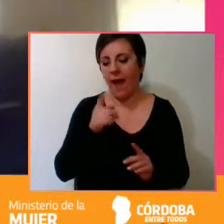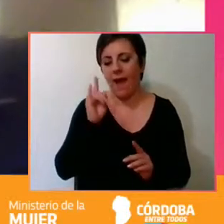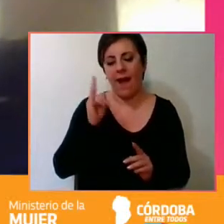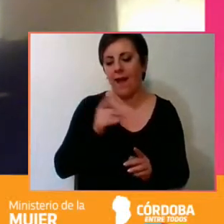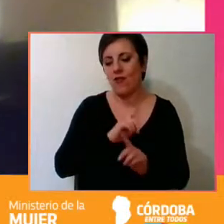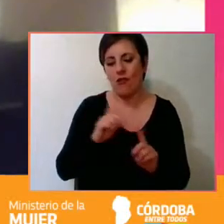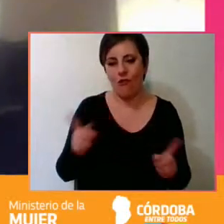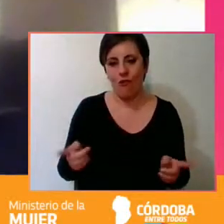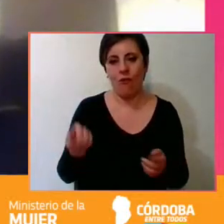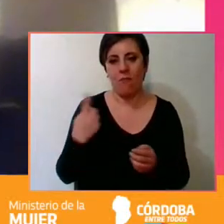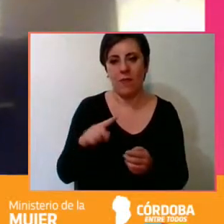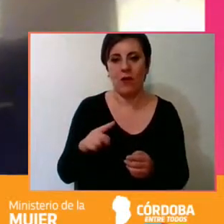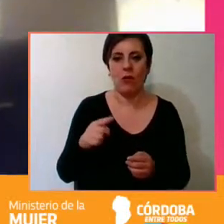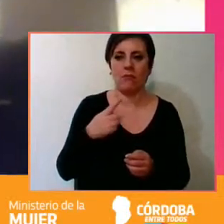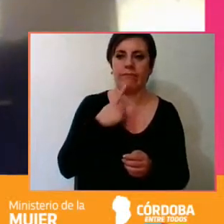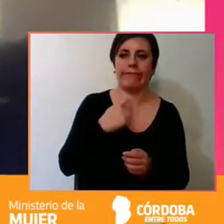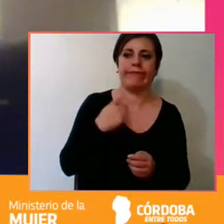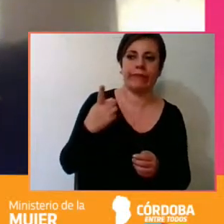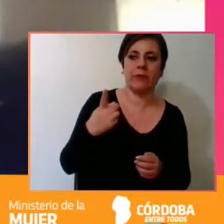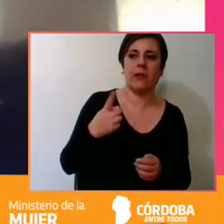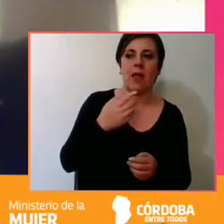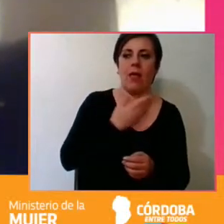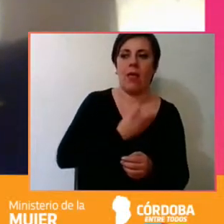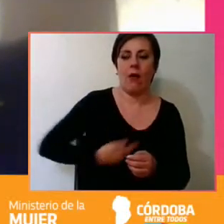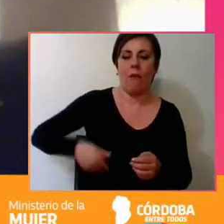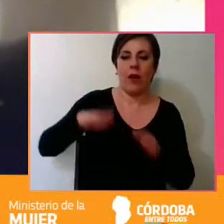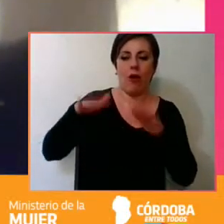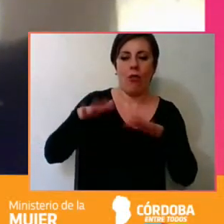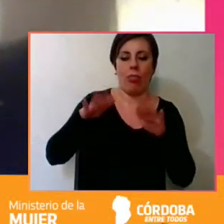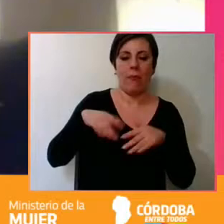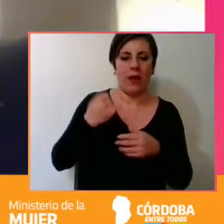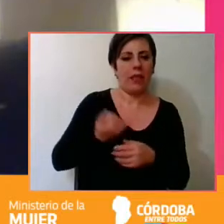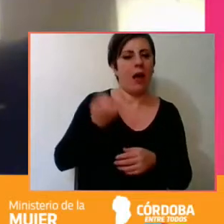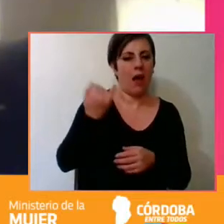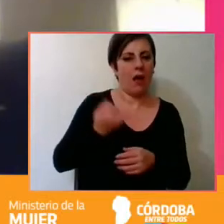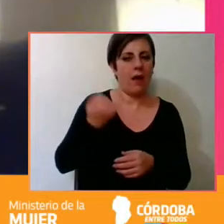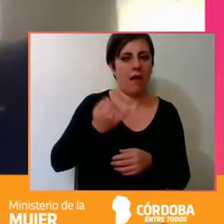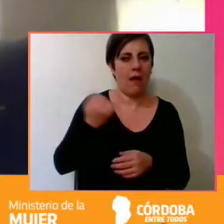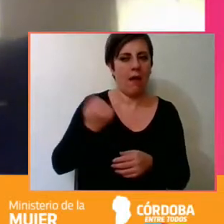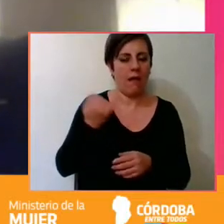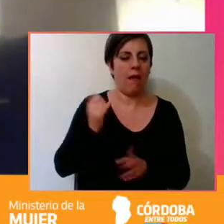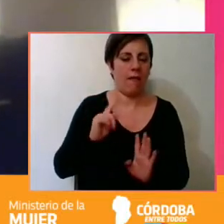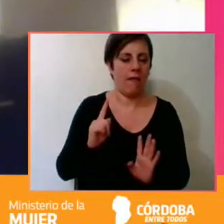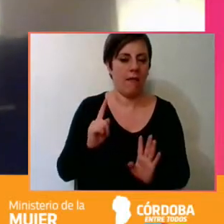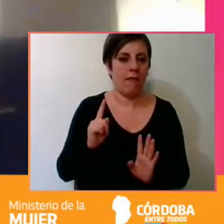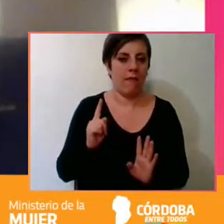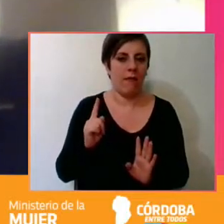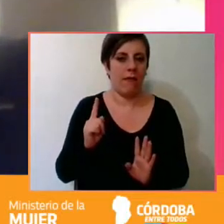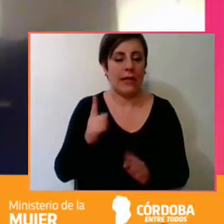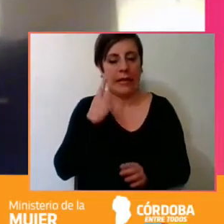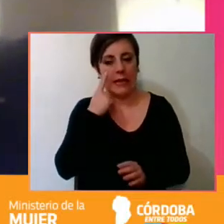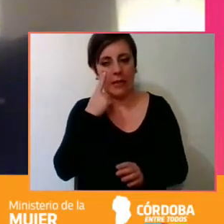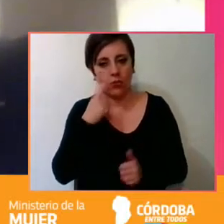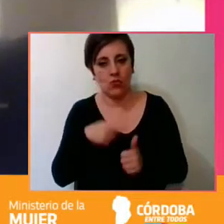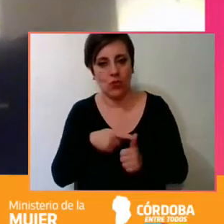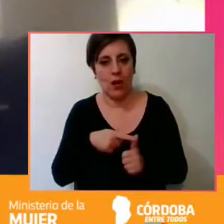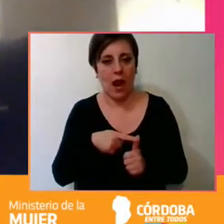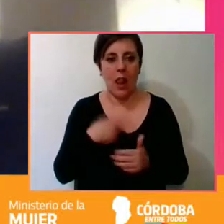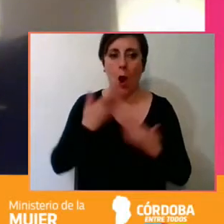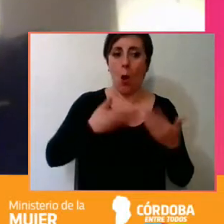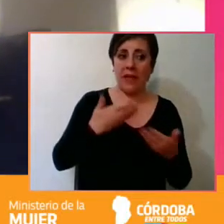que ser conscientes de la debilidad que muchos gobiernos locales iberoamericanos todavía tienen, institucional y